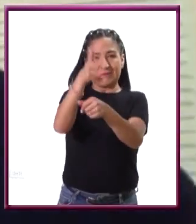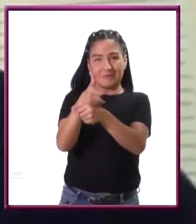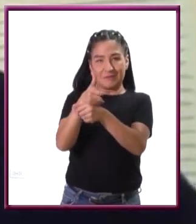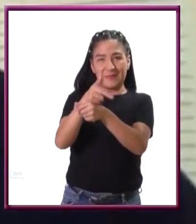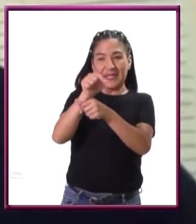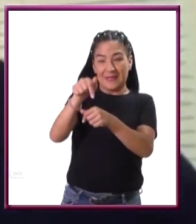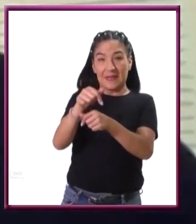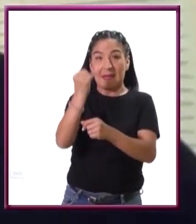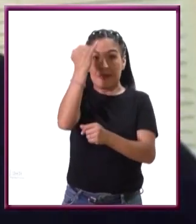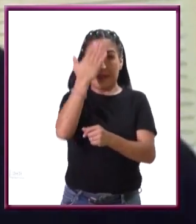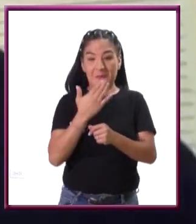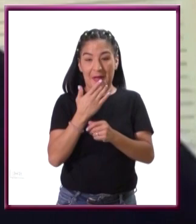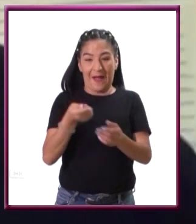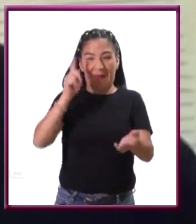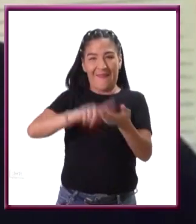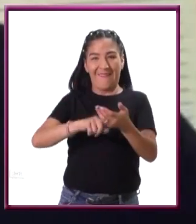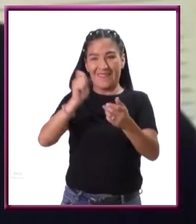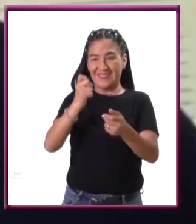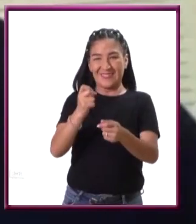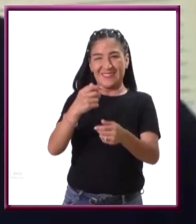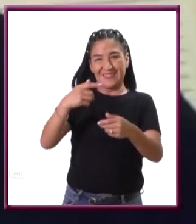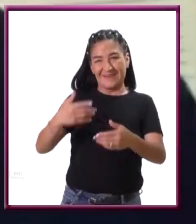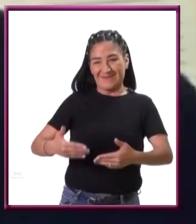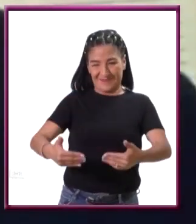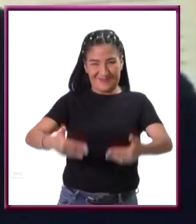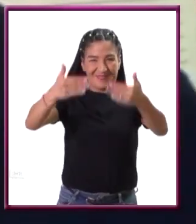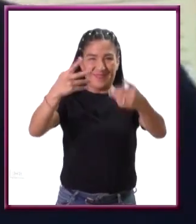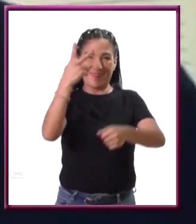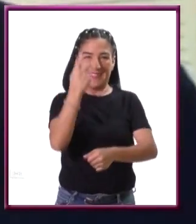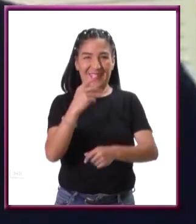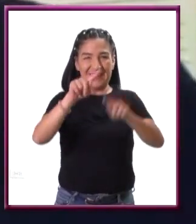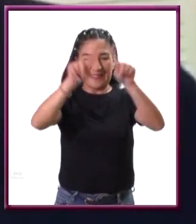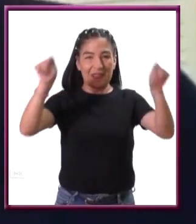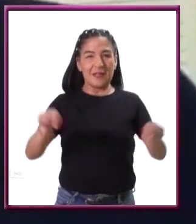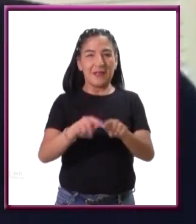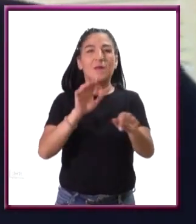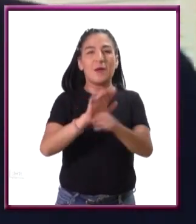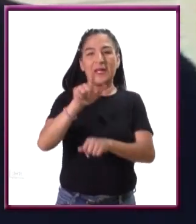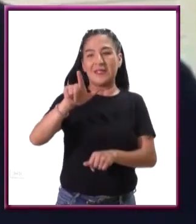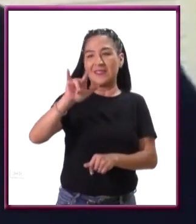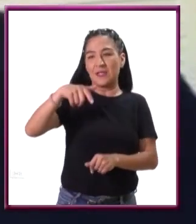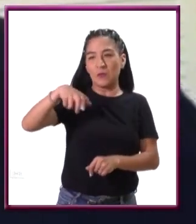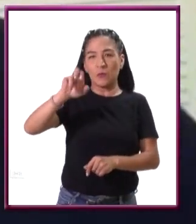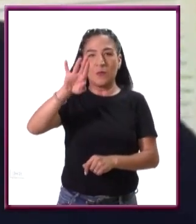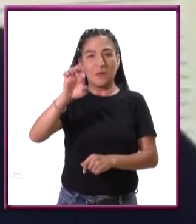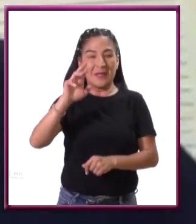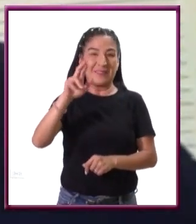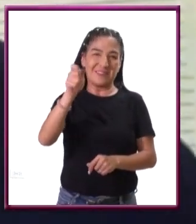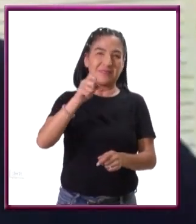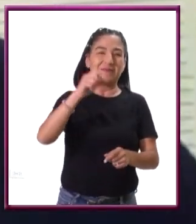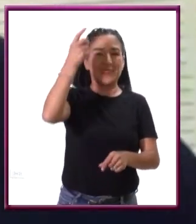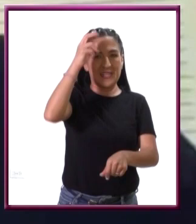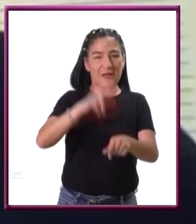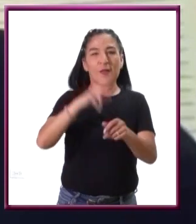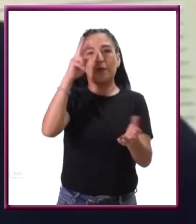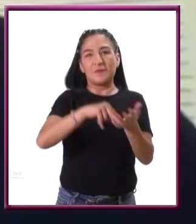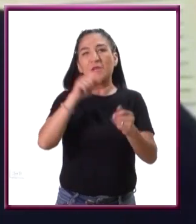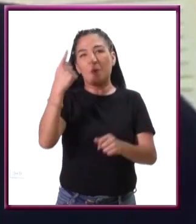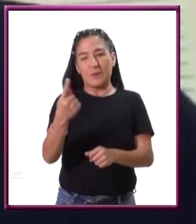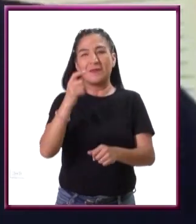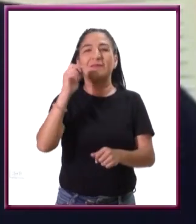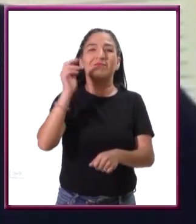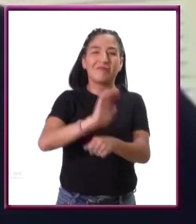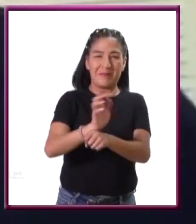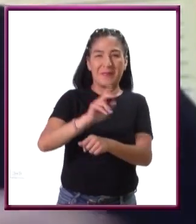la pantalla tiene estas proporciones. Uno de ellos es Stanley Kubrick, el famoso director de 2001, del Resplandor.